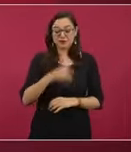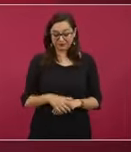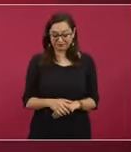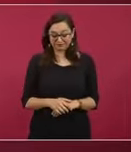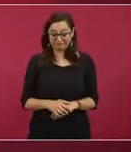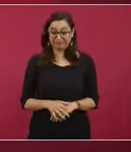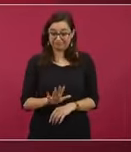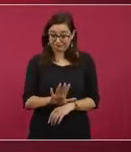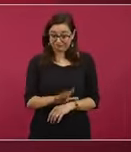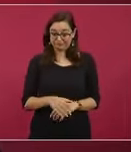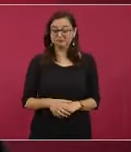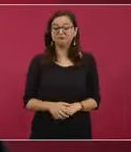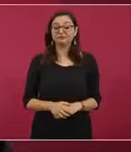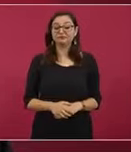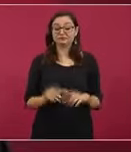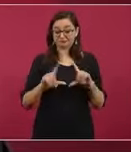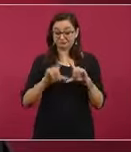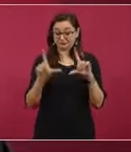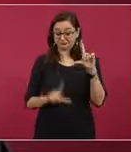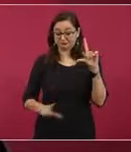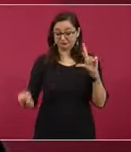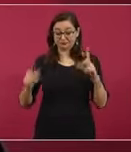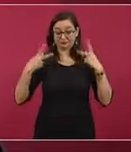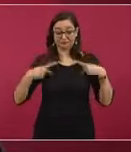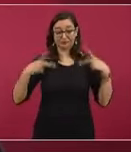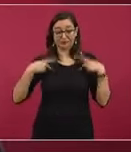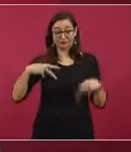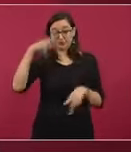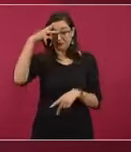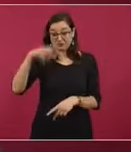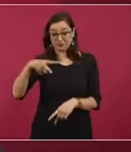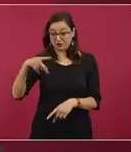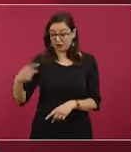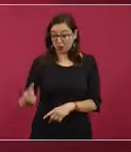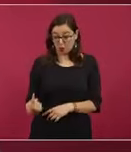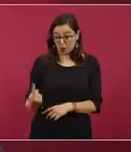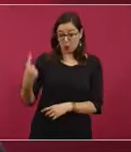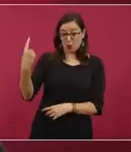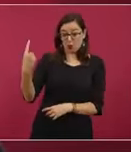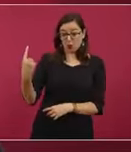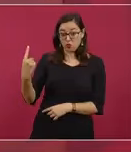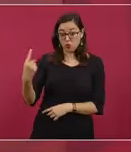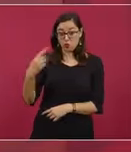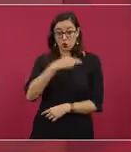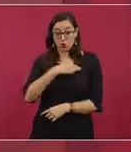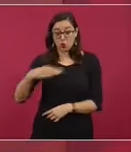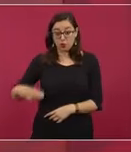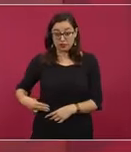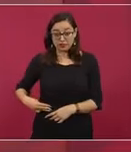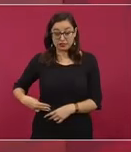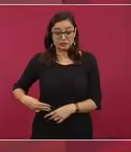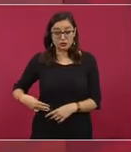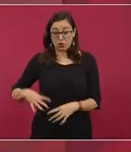haya un mexicano que conozca todos los municipios de